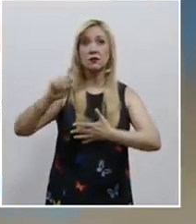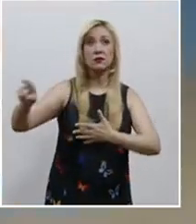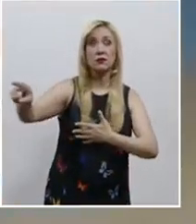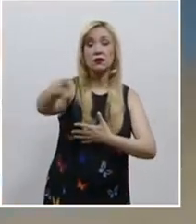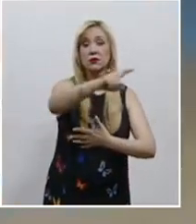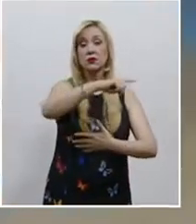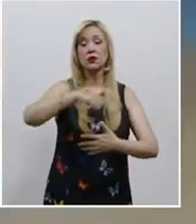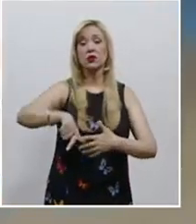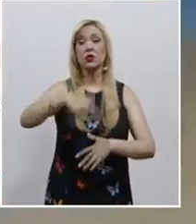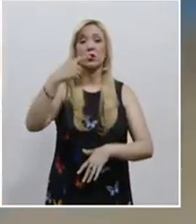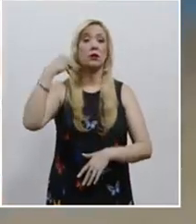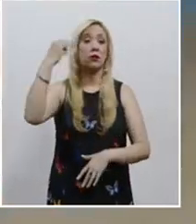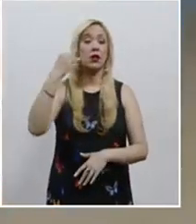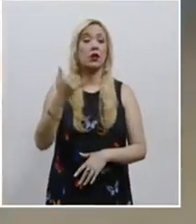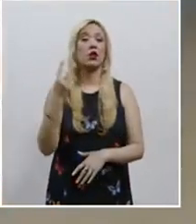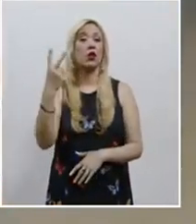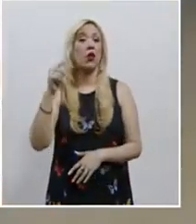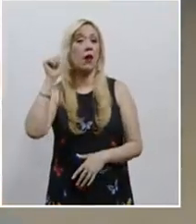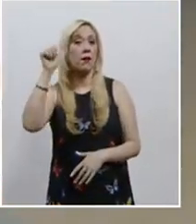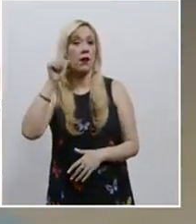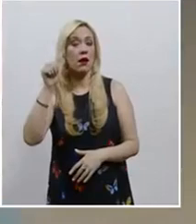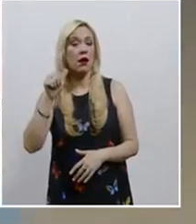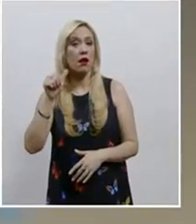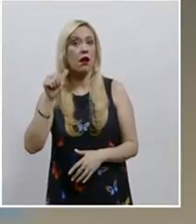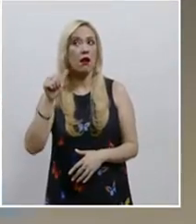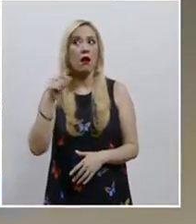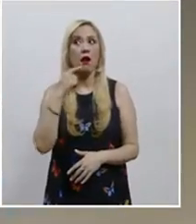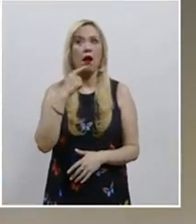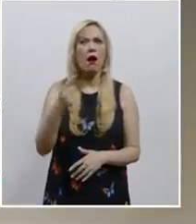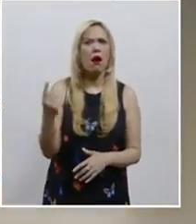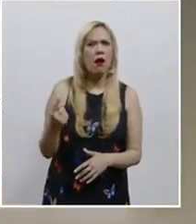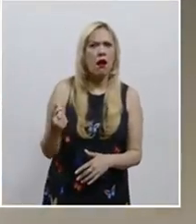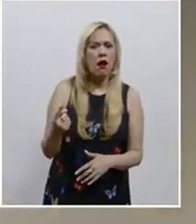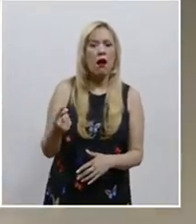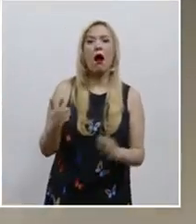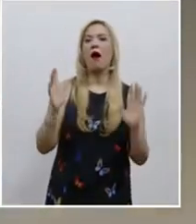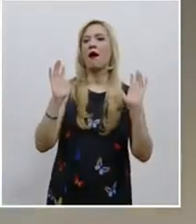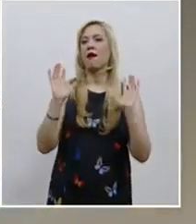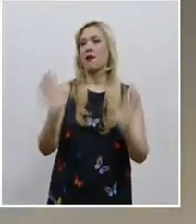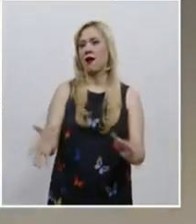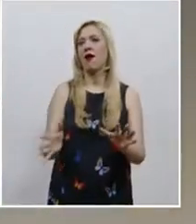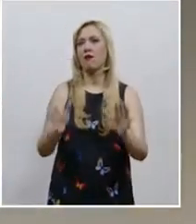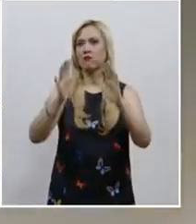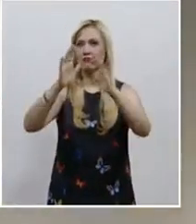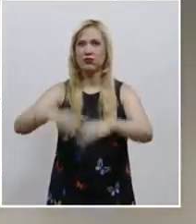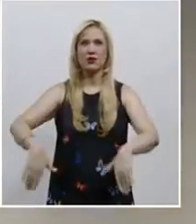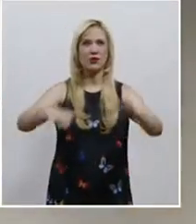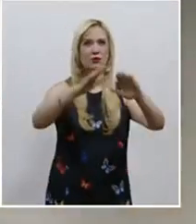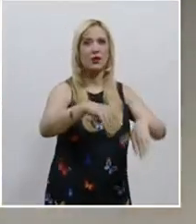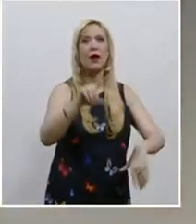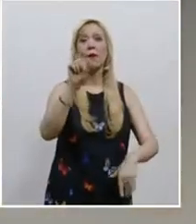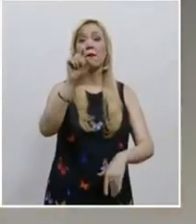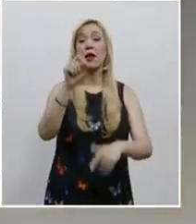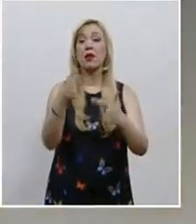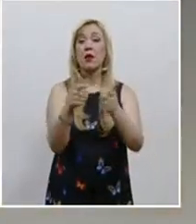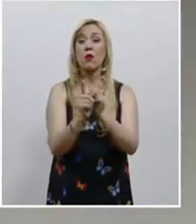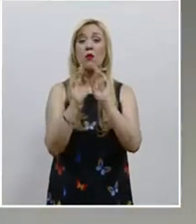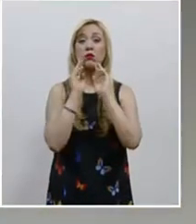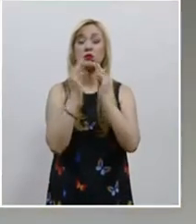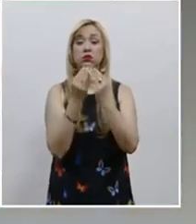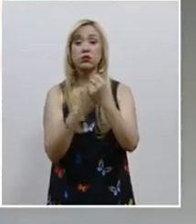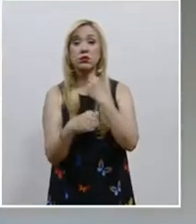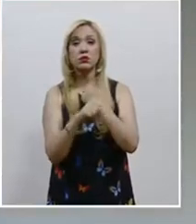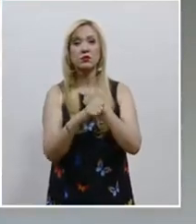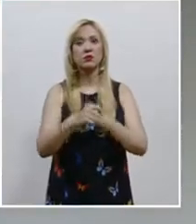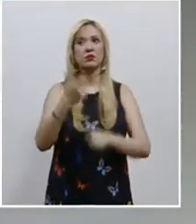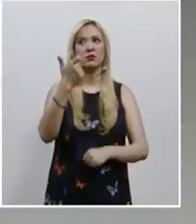de marzo y el 2 de abril pasados. La agencia detalló que esta operación condujo a la desarticulación de 20 grupos delictivos con una afectación